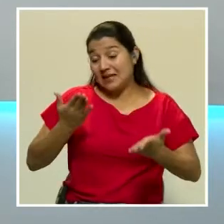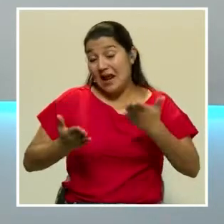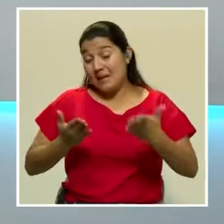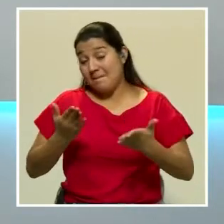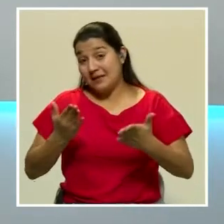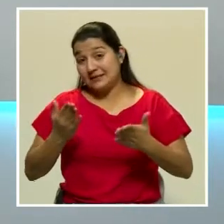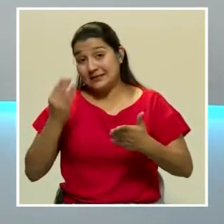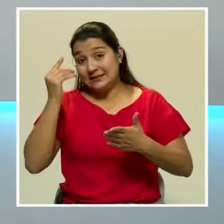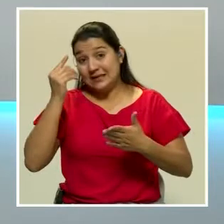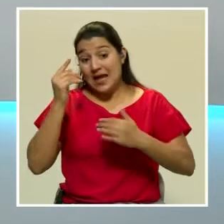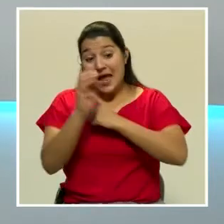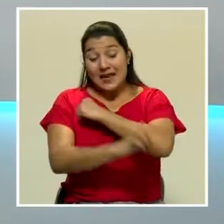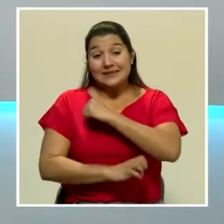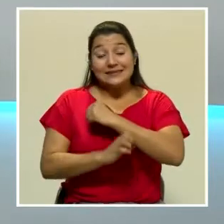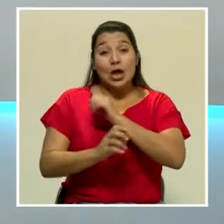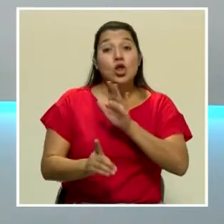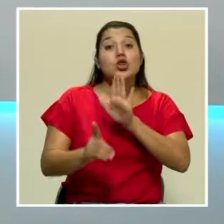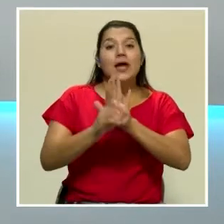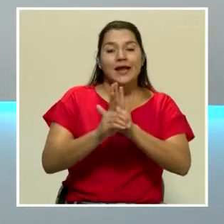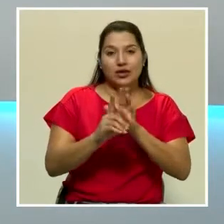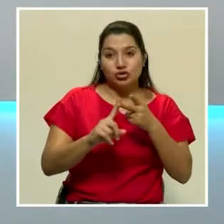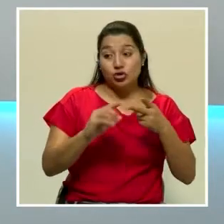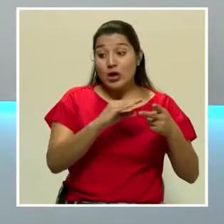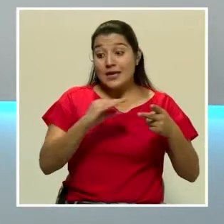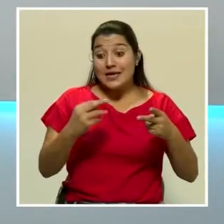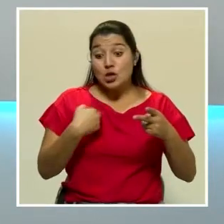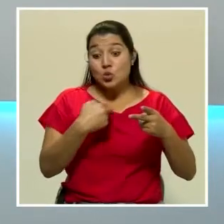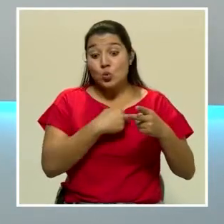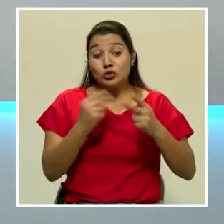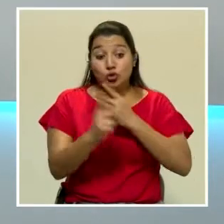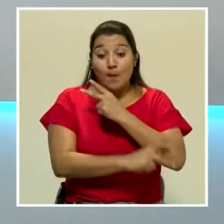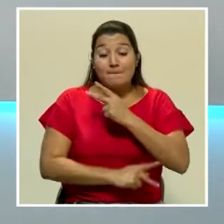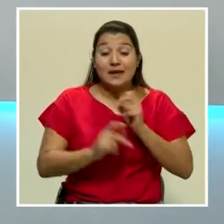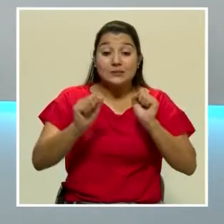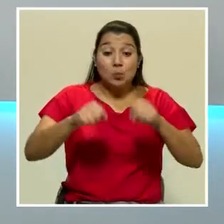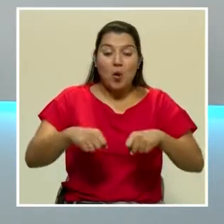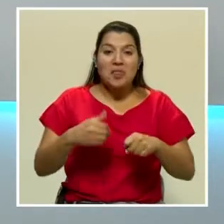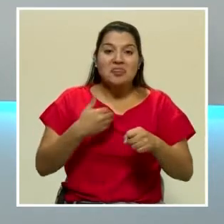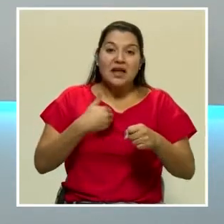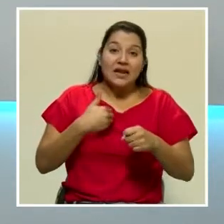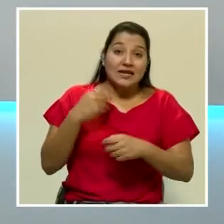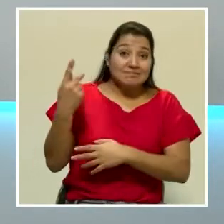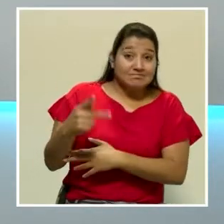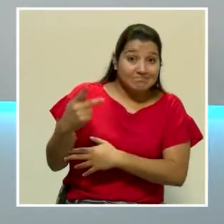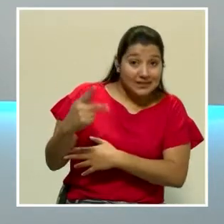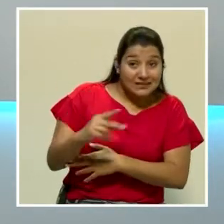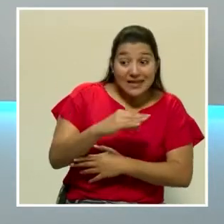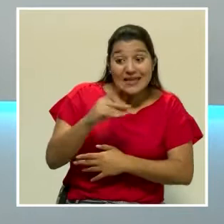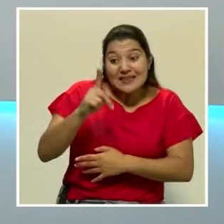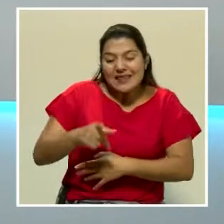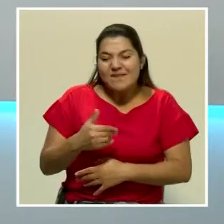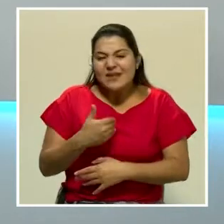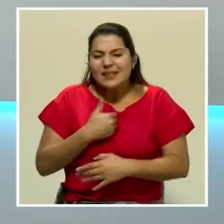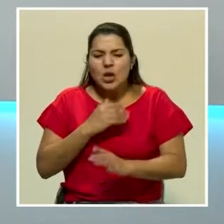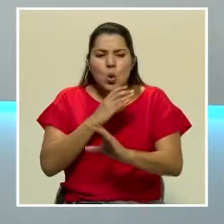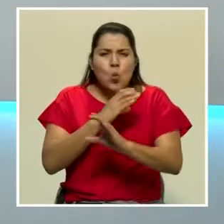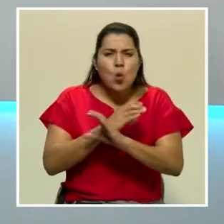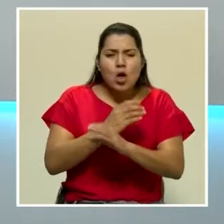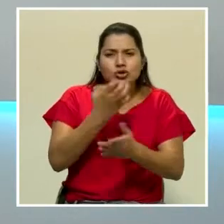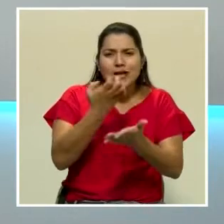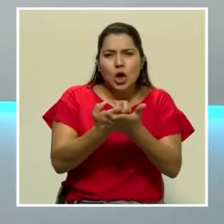Derecho y el contrato social de nuestro país se vean amenazados y habrá que tomar medidas económicas y estructurales muy